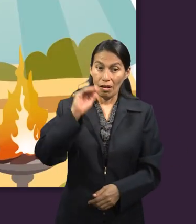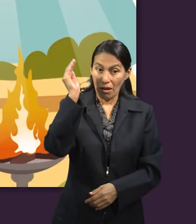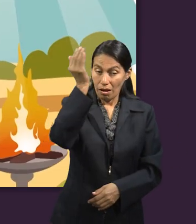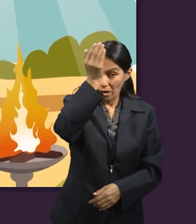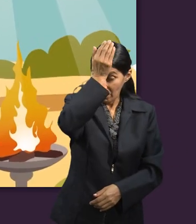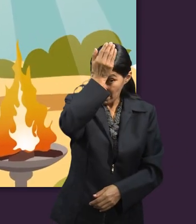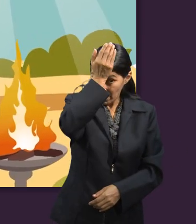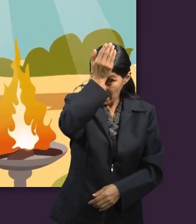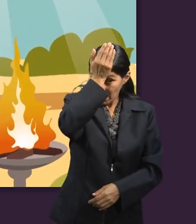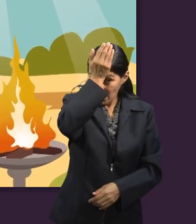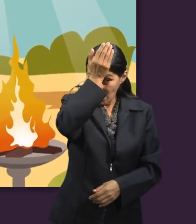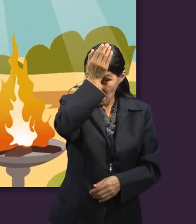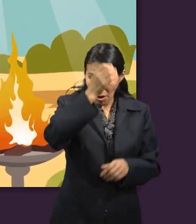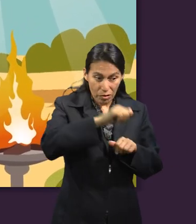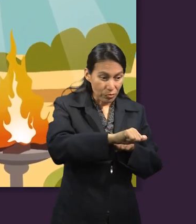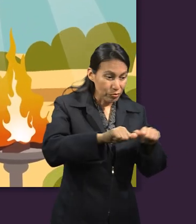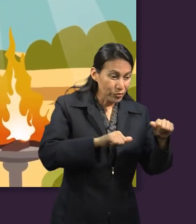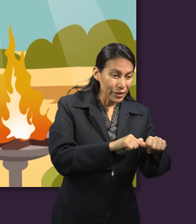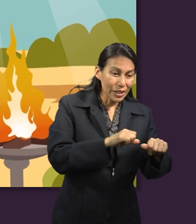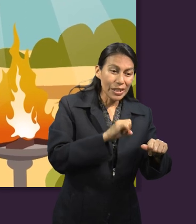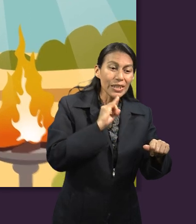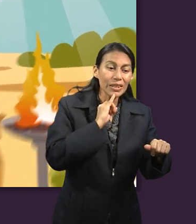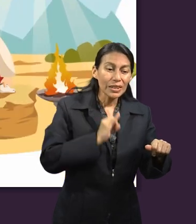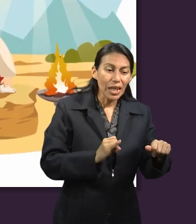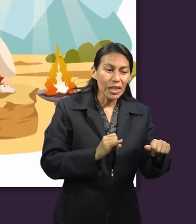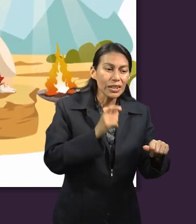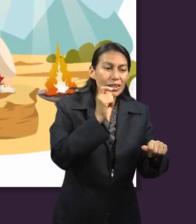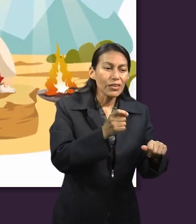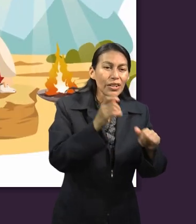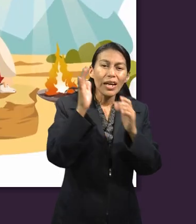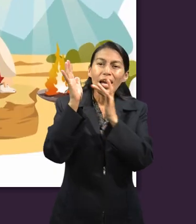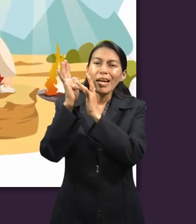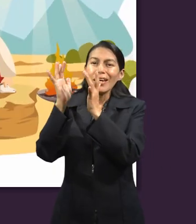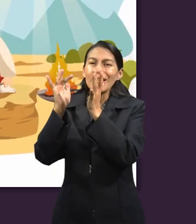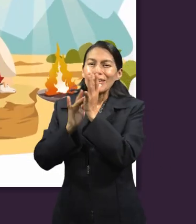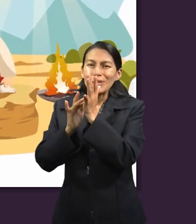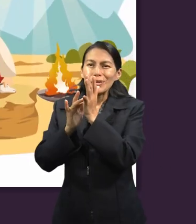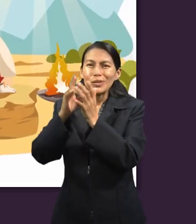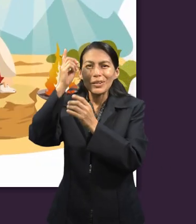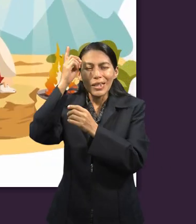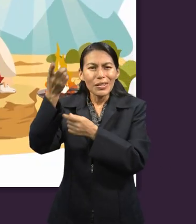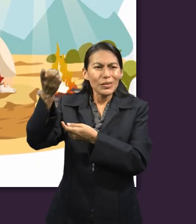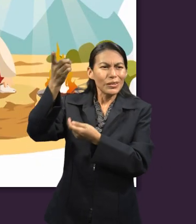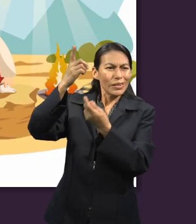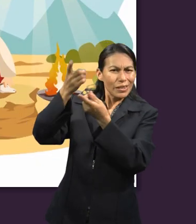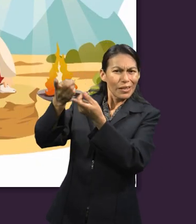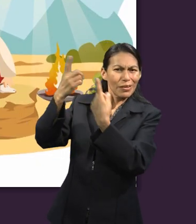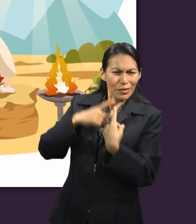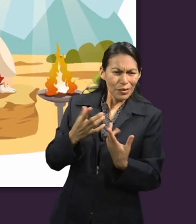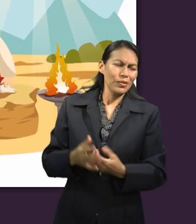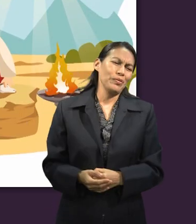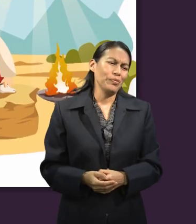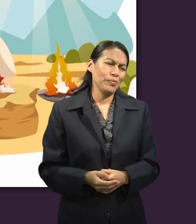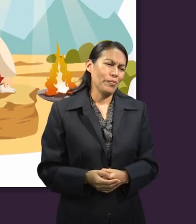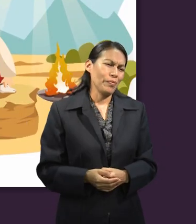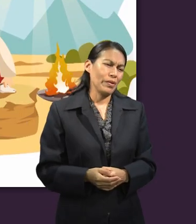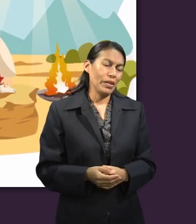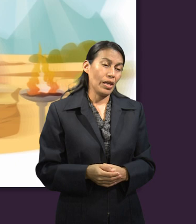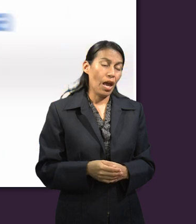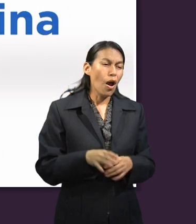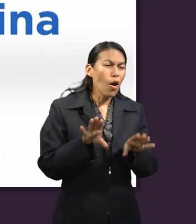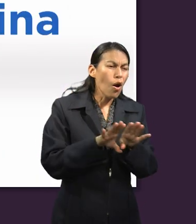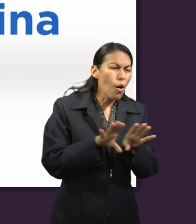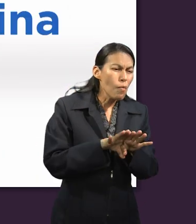el carnero que ocupó el lugar de isaac representaba el regalo que dios le hizo a abraham de sí mismo